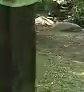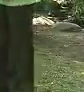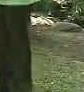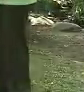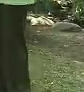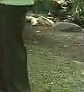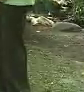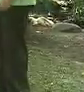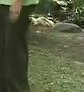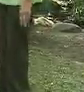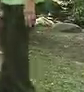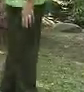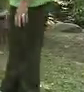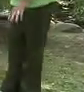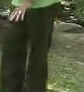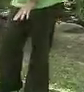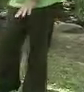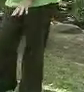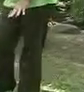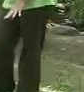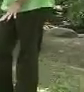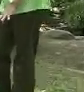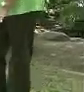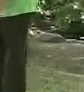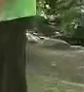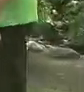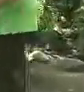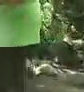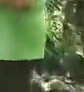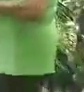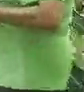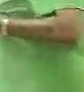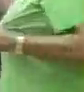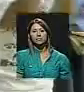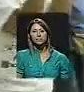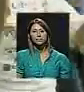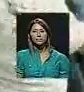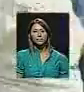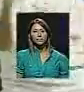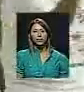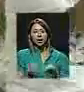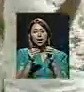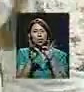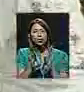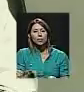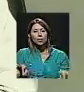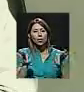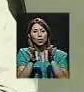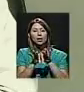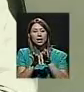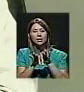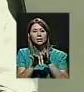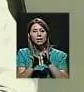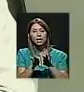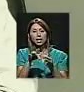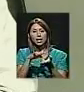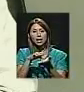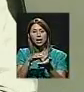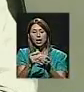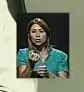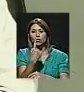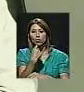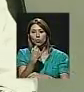medidas complementarias como ejercicios y ayuda familiar. Muy importante que estos fármacos, ¿verdad?,